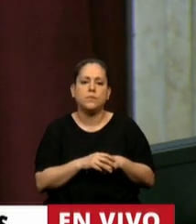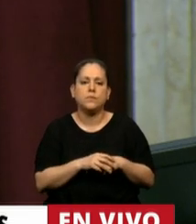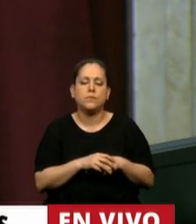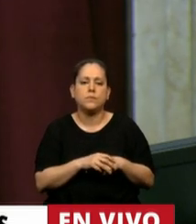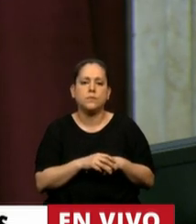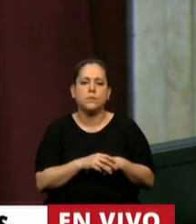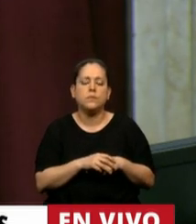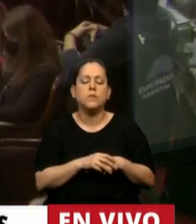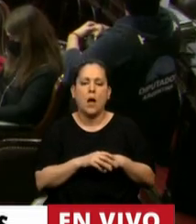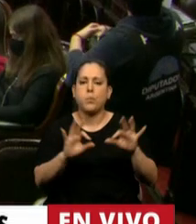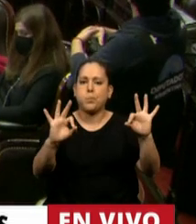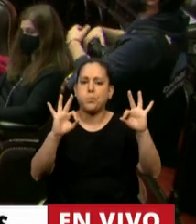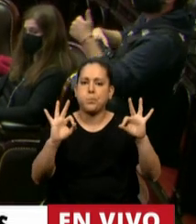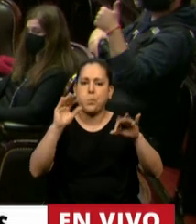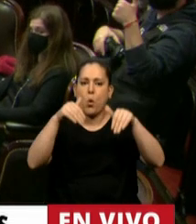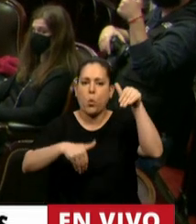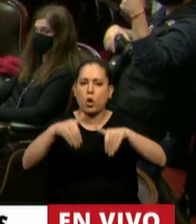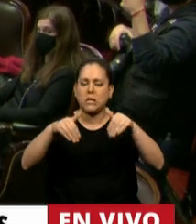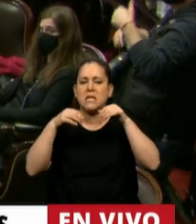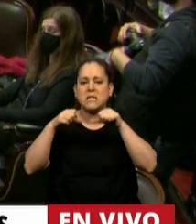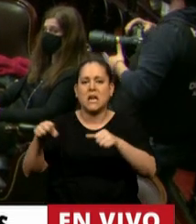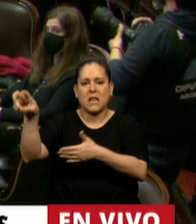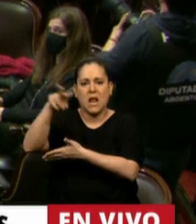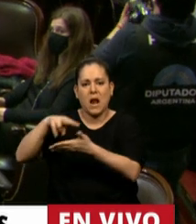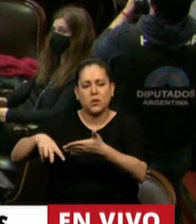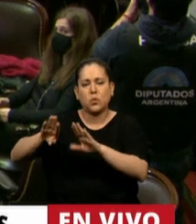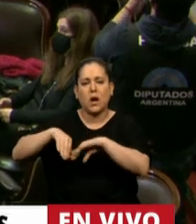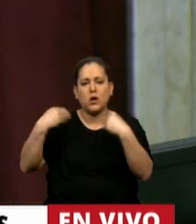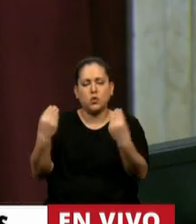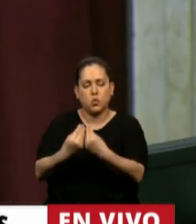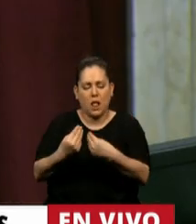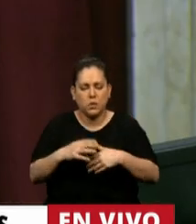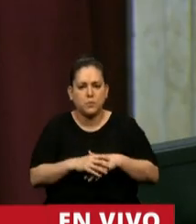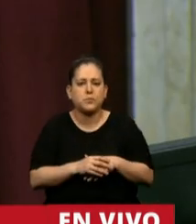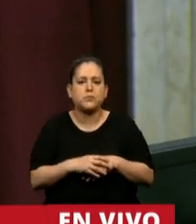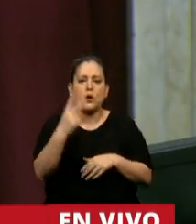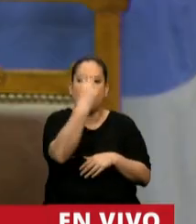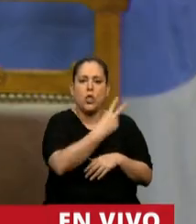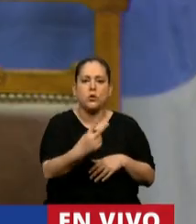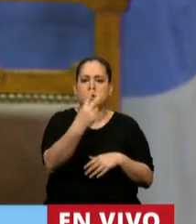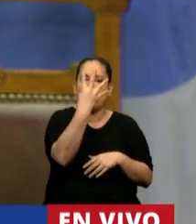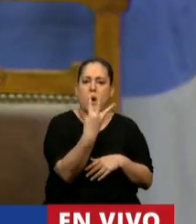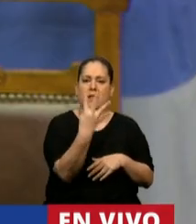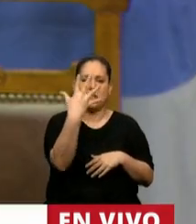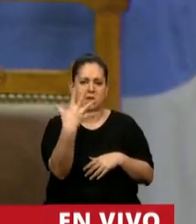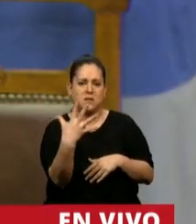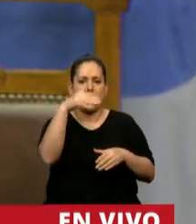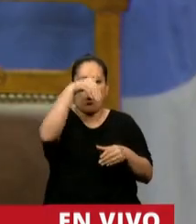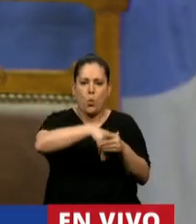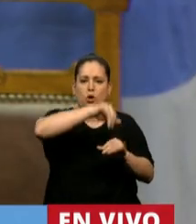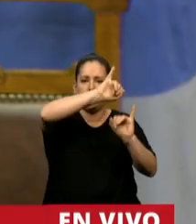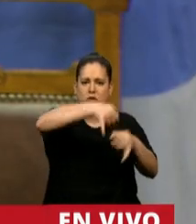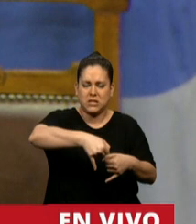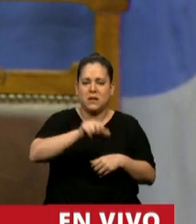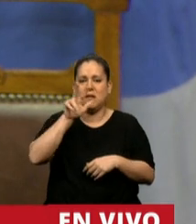diputado cerrada la votación por secretaría se dará lectura del resultado 245 afirmativos